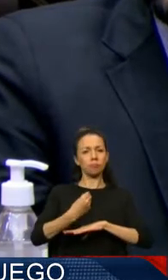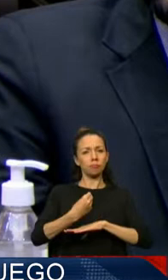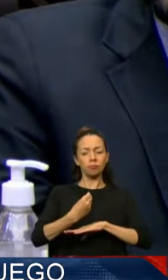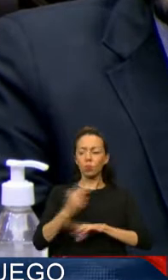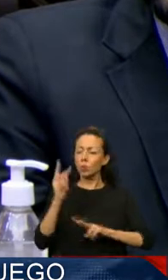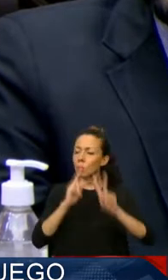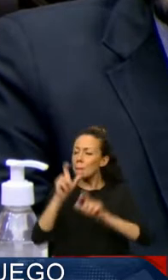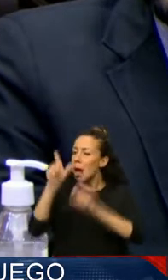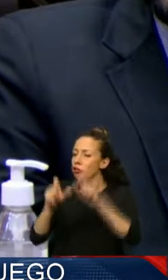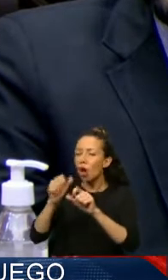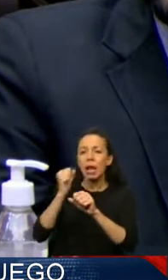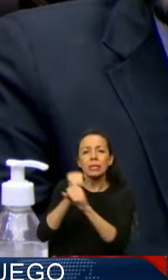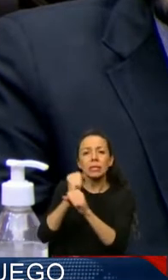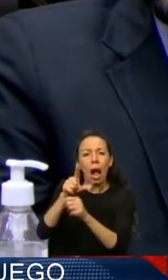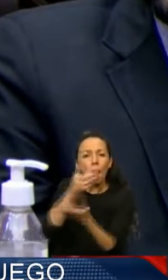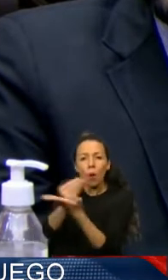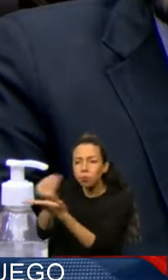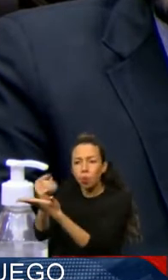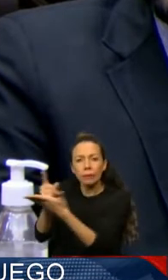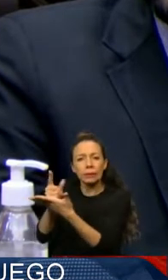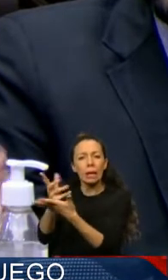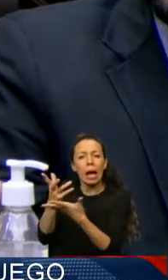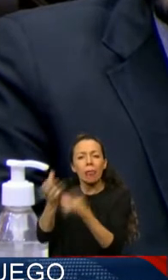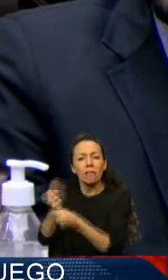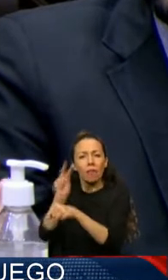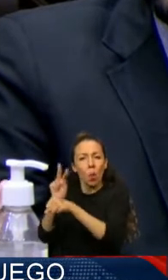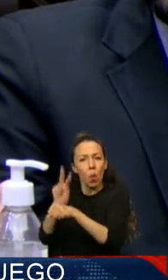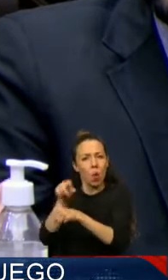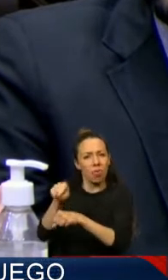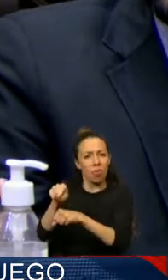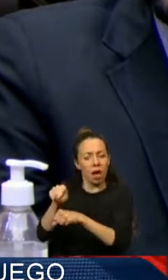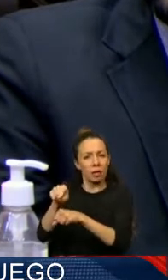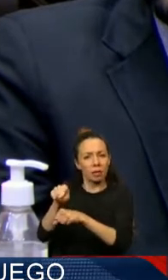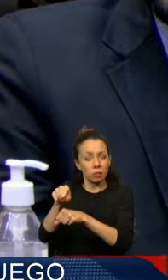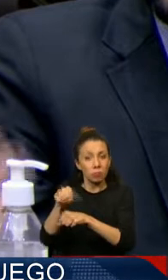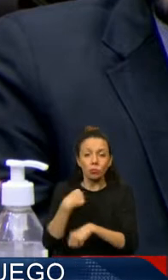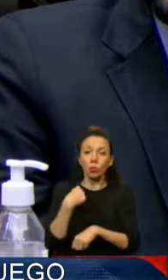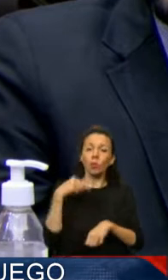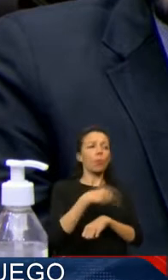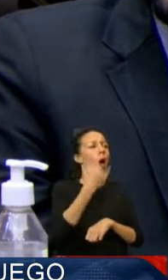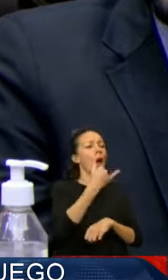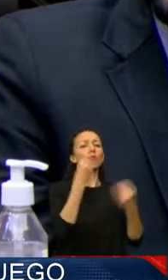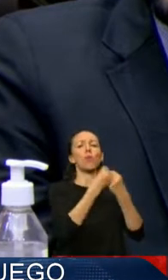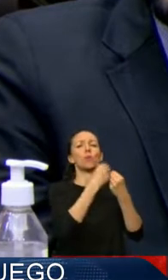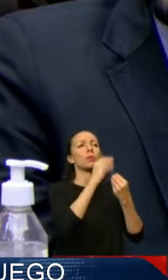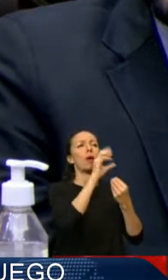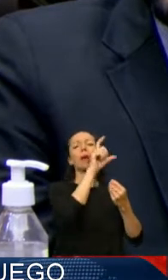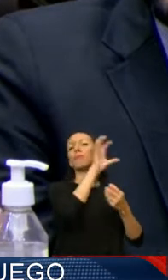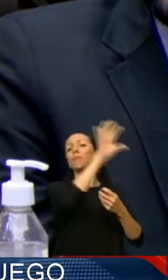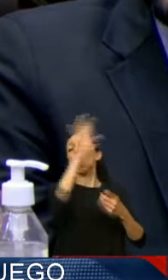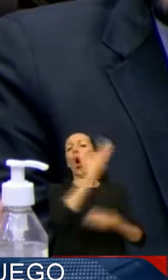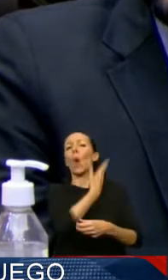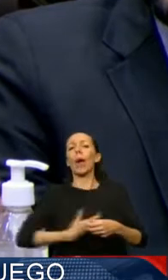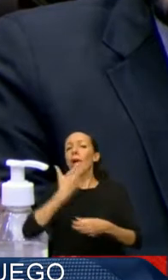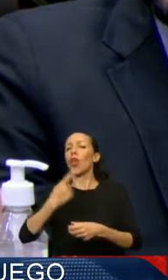aquí también, señor presidente, porque se escucha muchísimo de que los gobernadores y la deuda. Yo no puedo hablar por todos